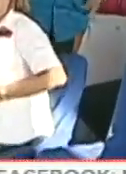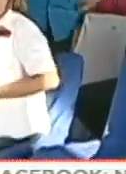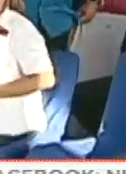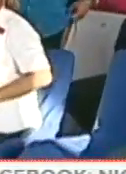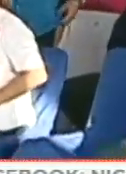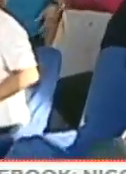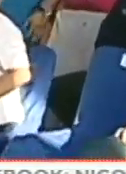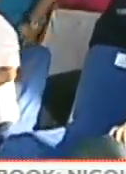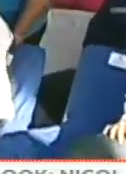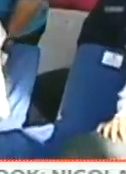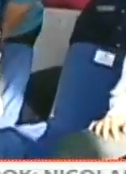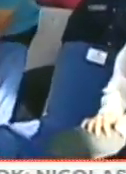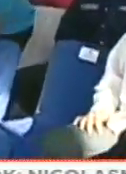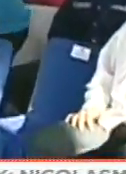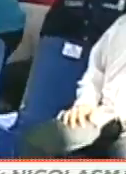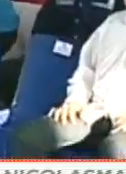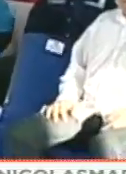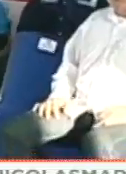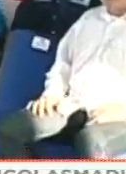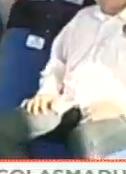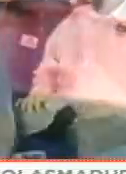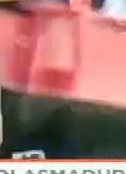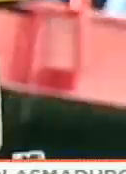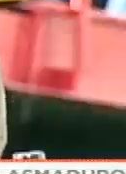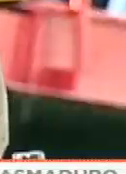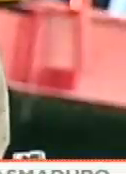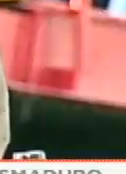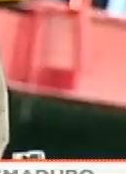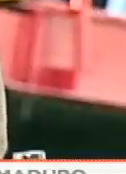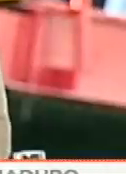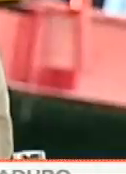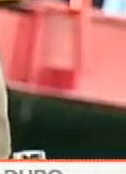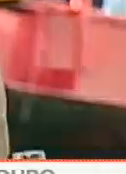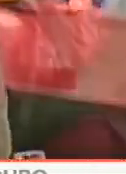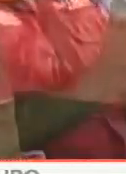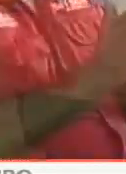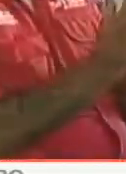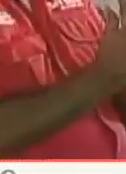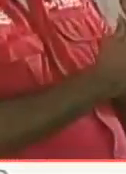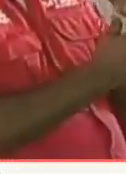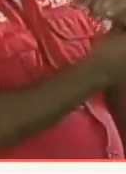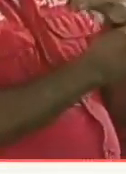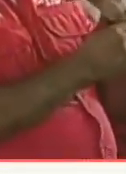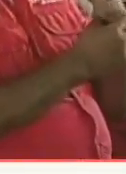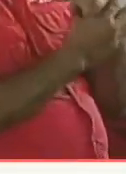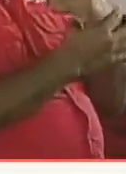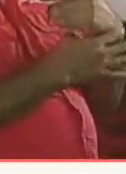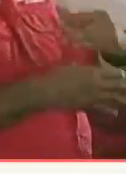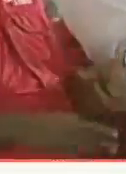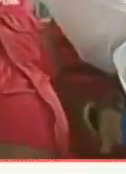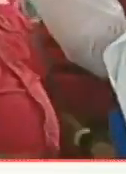Saludos a La Guaira, saludos a los trabajadores y trabajadoras de Bolipuerto.